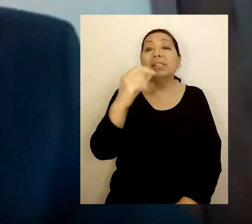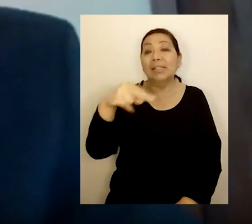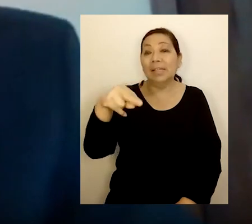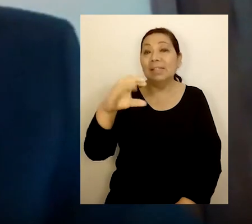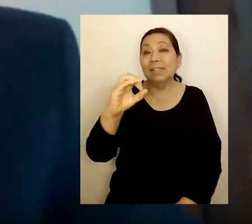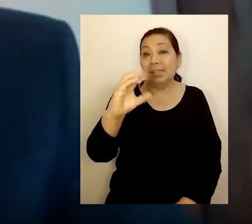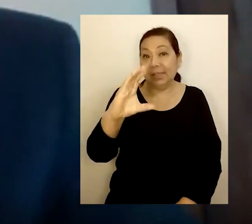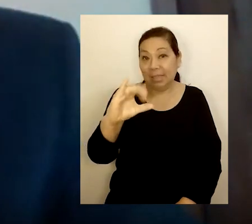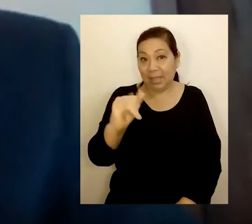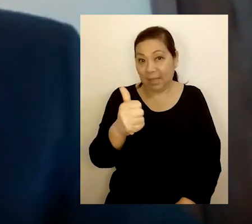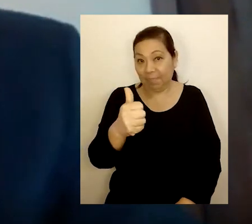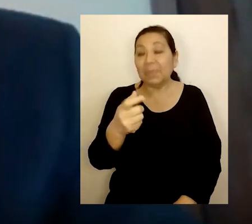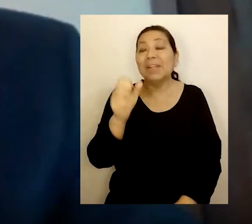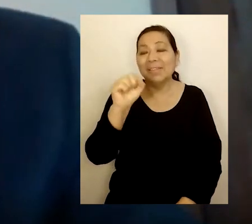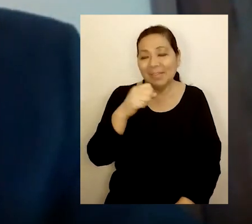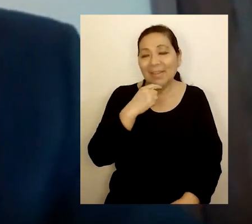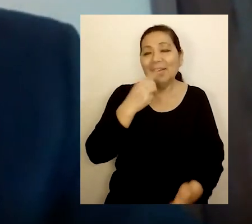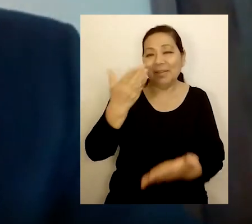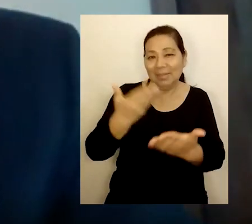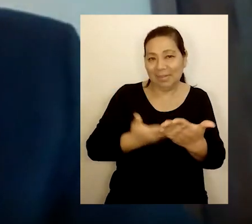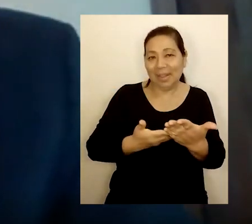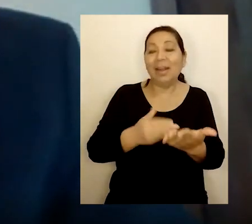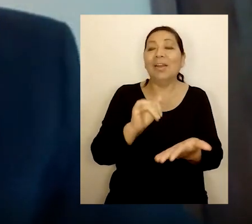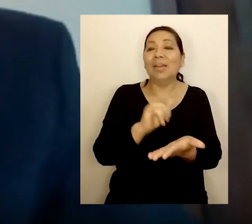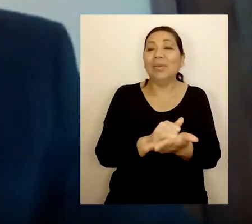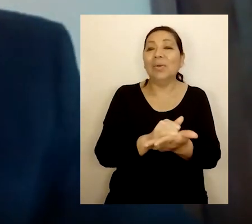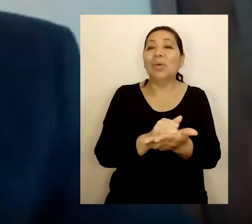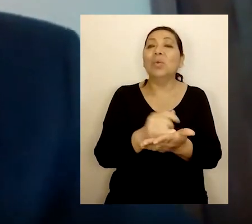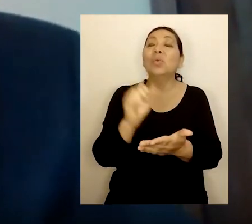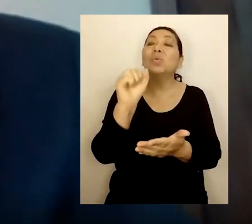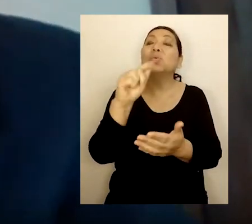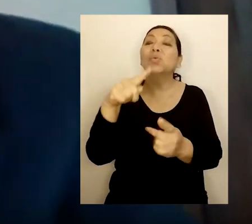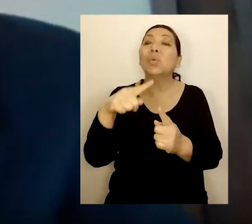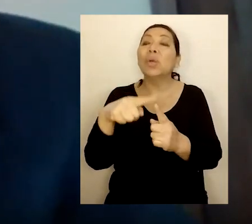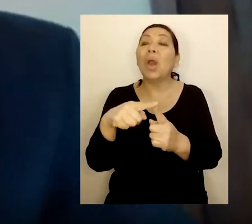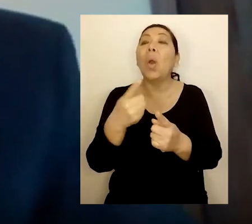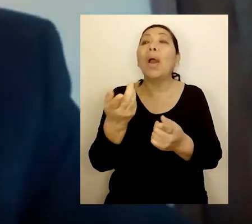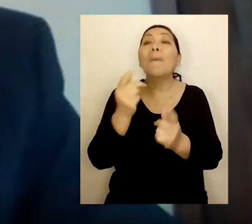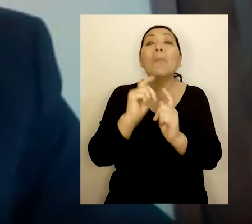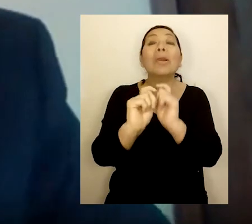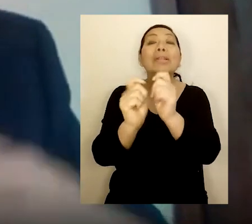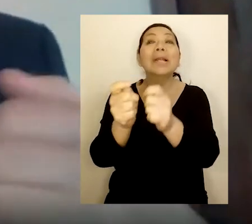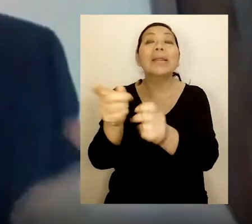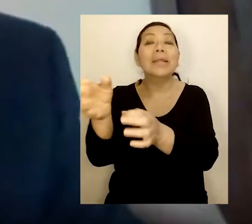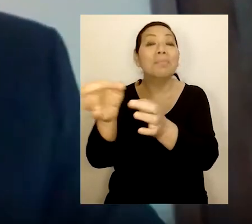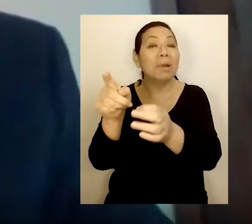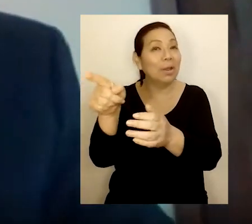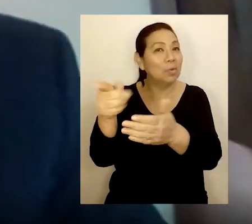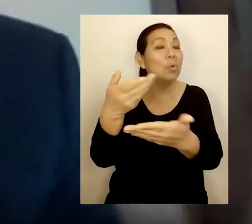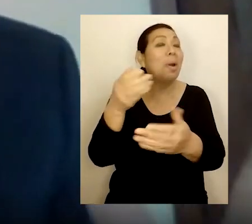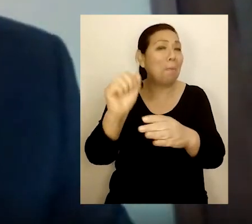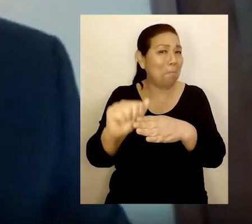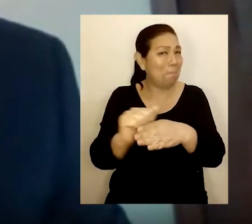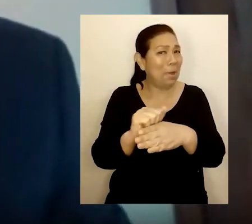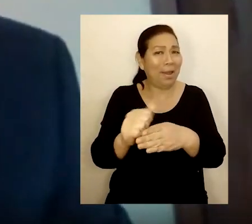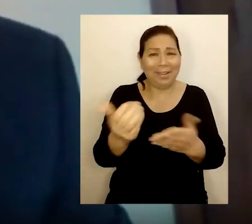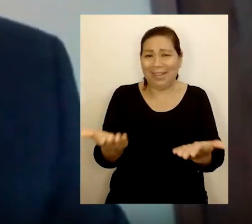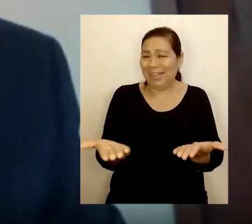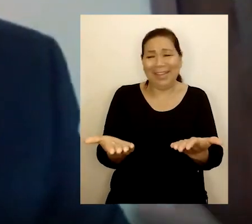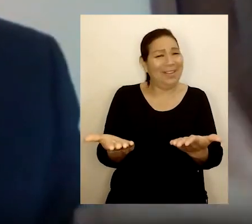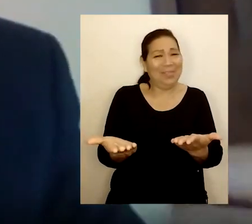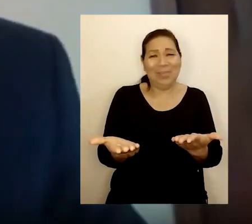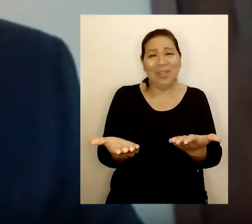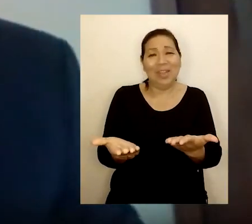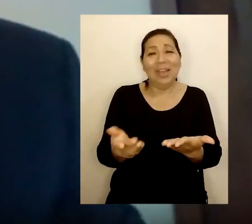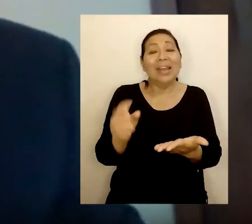palabra fehaciencia sí está en el requerimiento de SUNAT al contribuyente. y es una práctica usual que